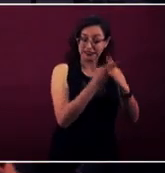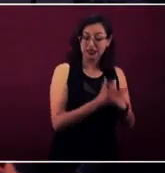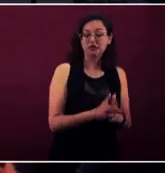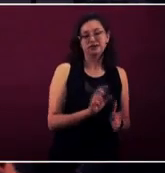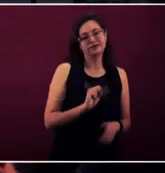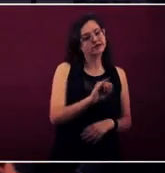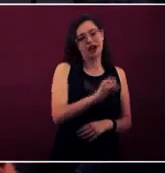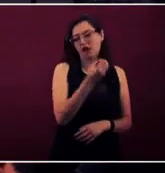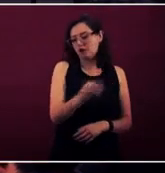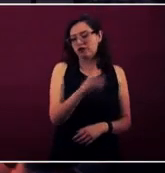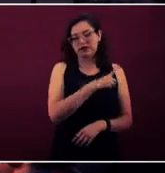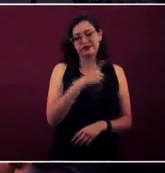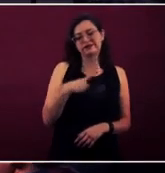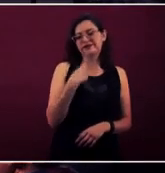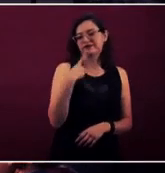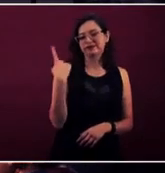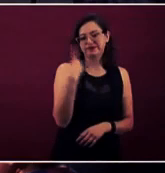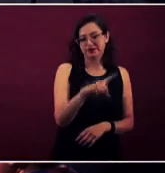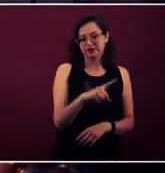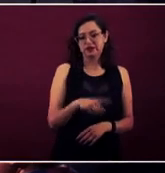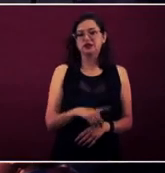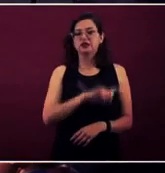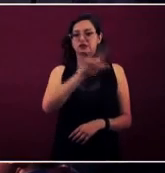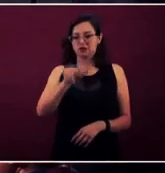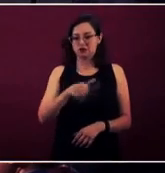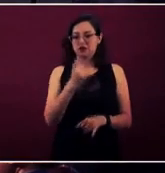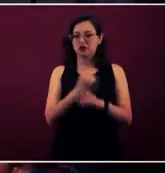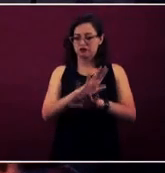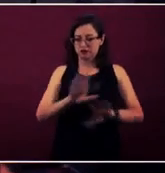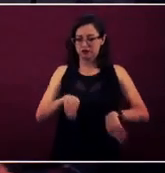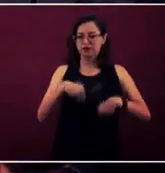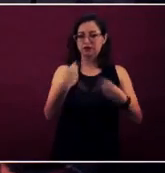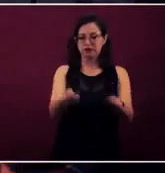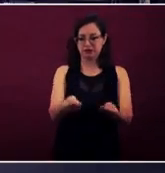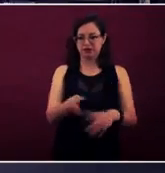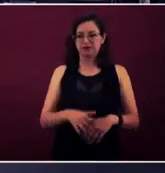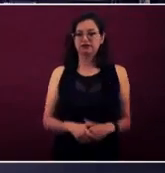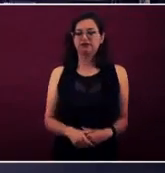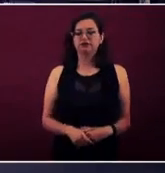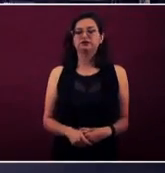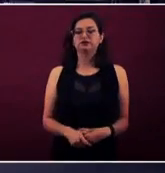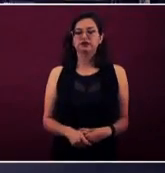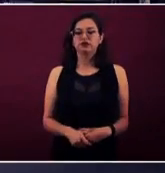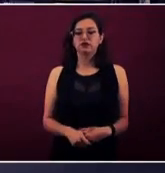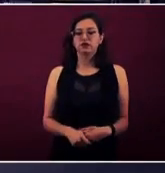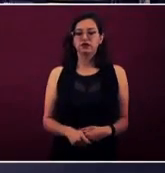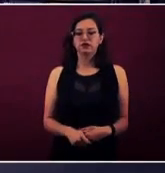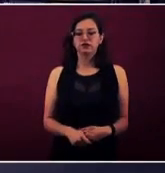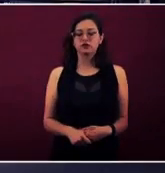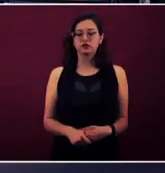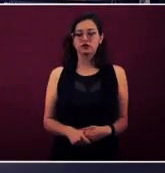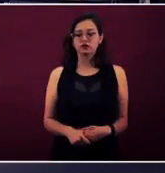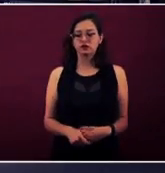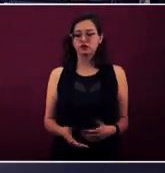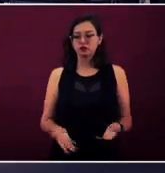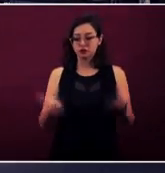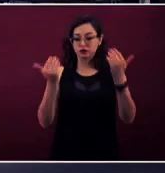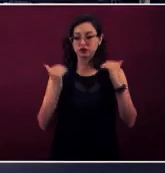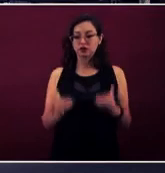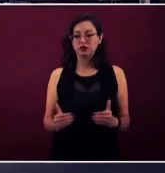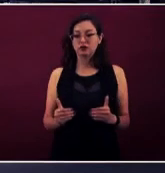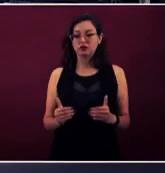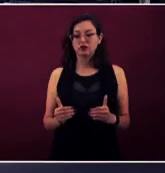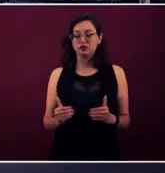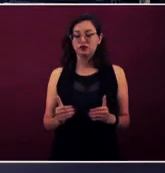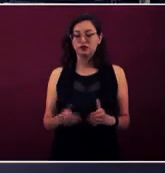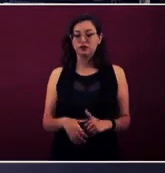cercano. Entonces, te vamos a pasar la información sobre eso. Sí, ya nada más antes de pasar al siguiente tema, nada más le